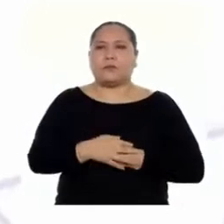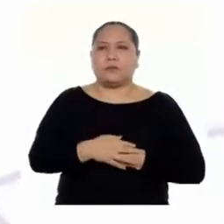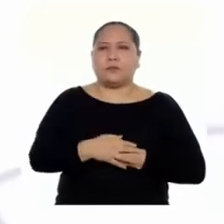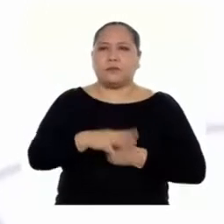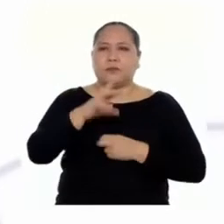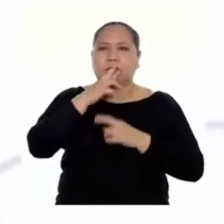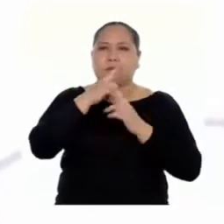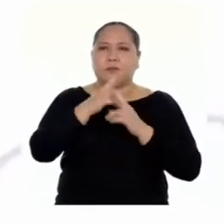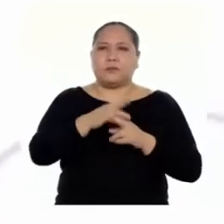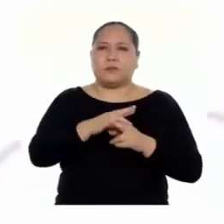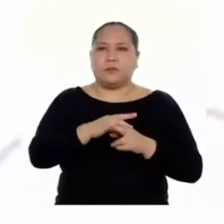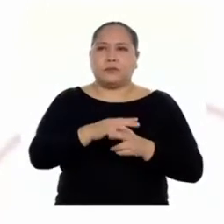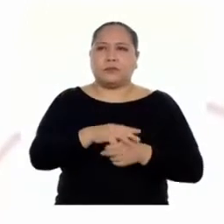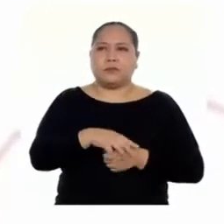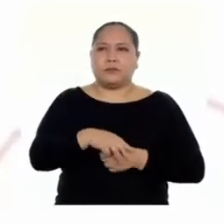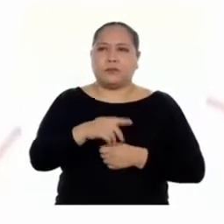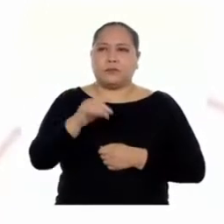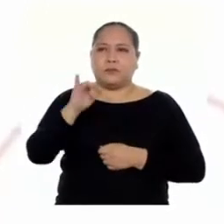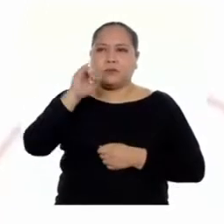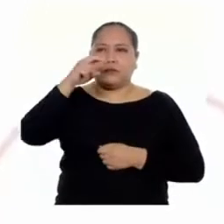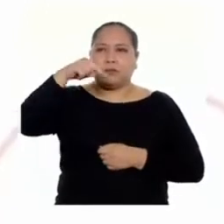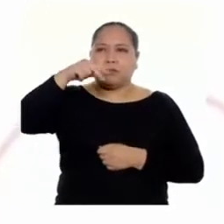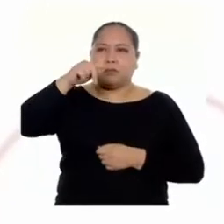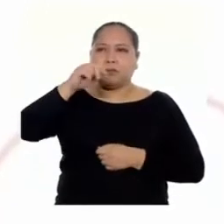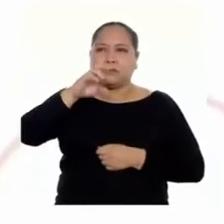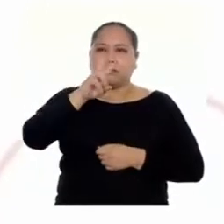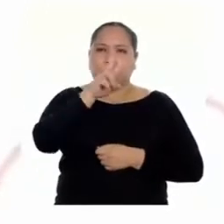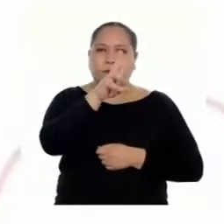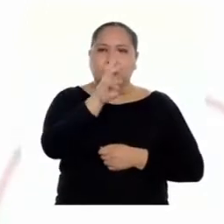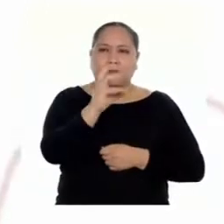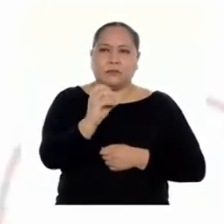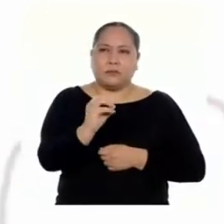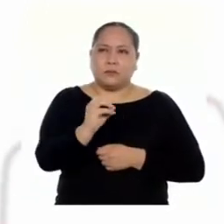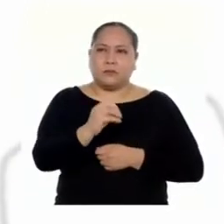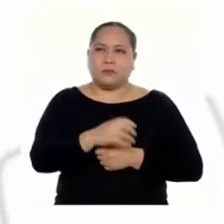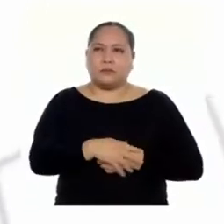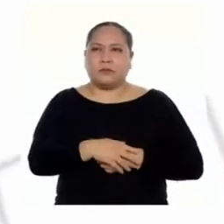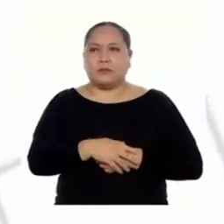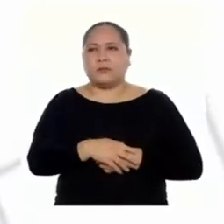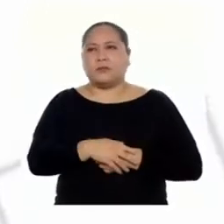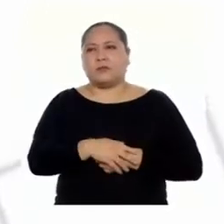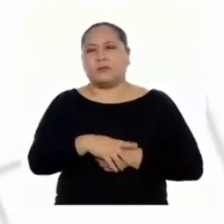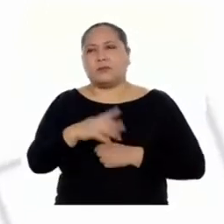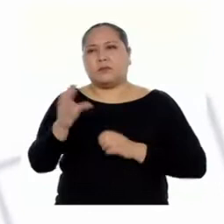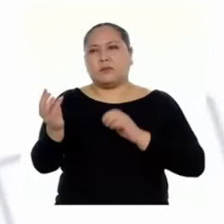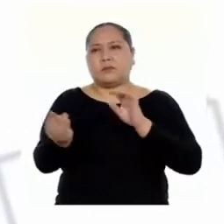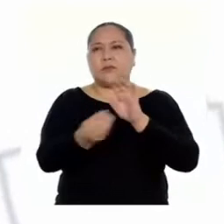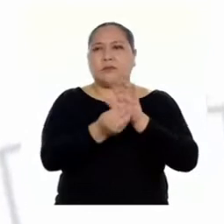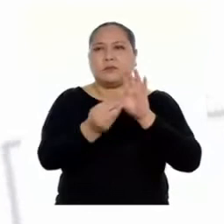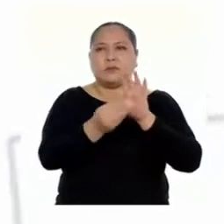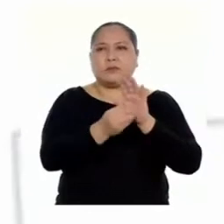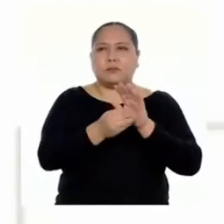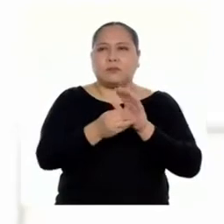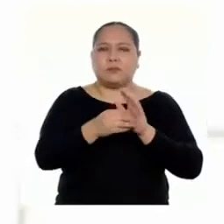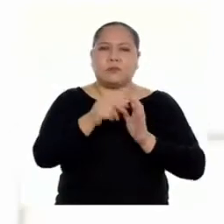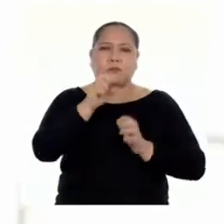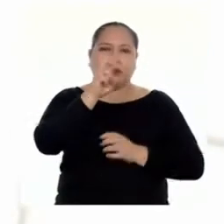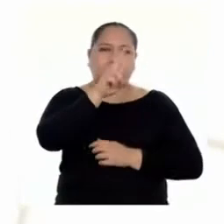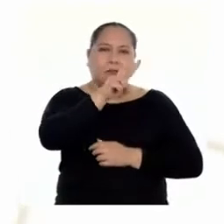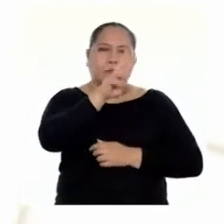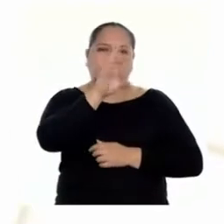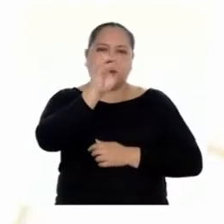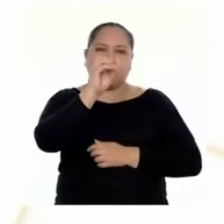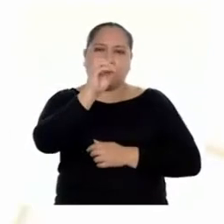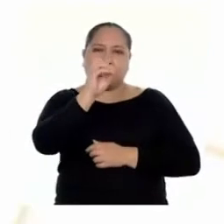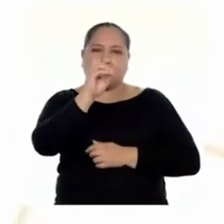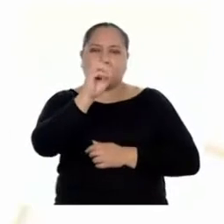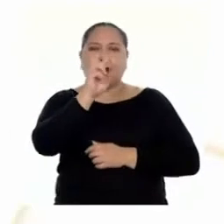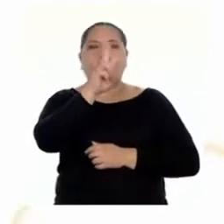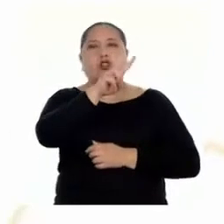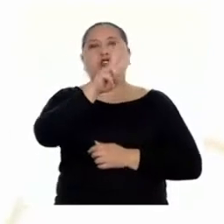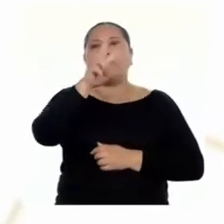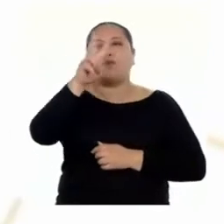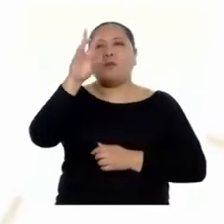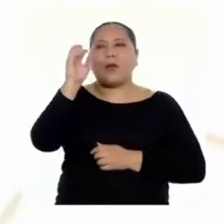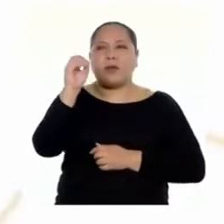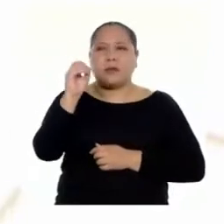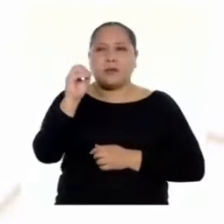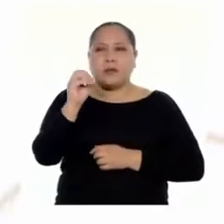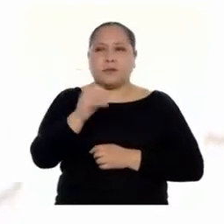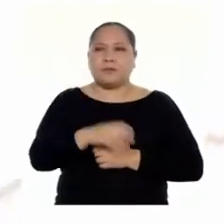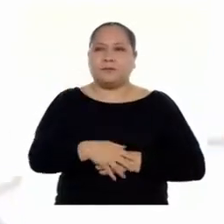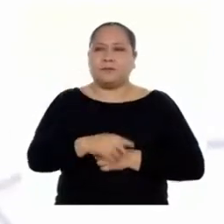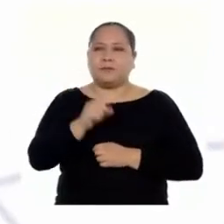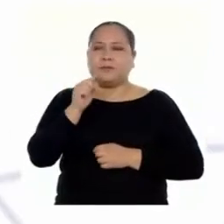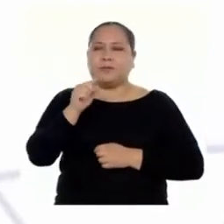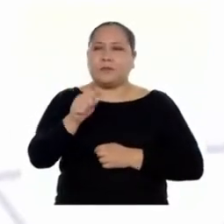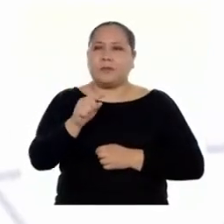las operaciones, obtenemos de interés 20 soles. Y sumados al capital inicial, tenemos 220 soles en total,